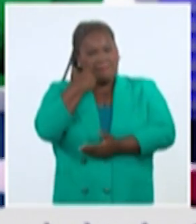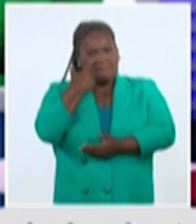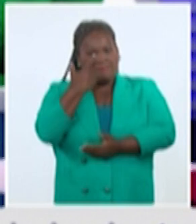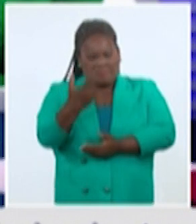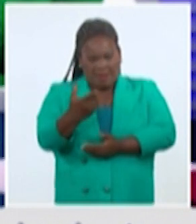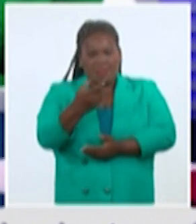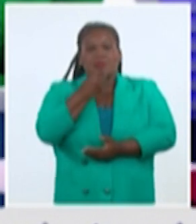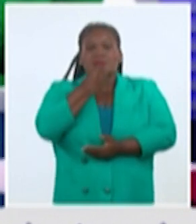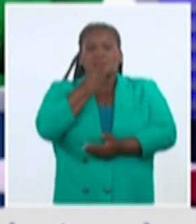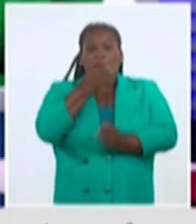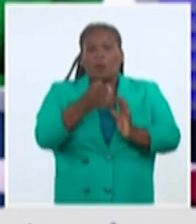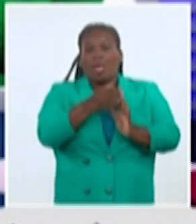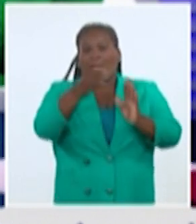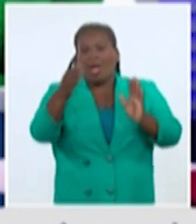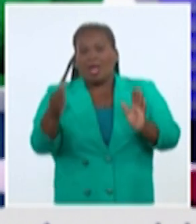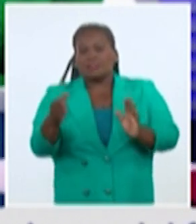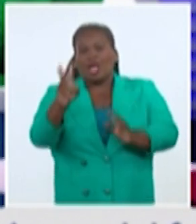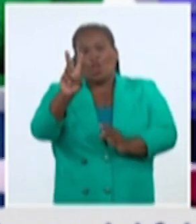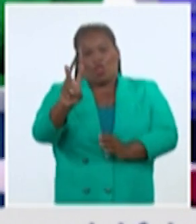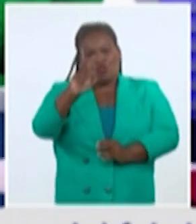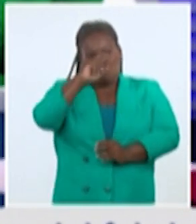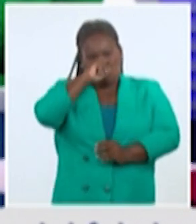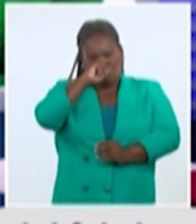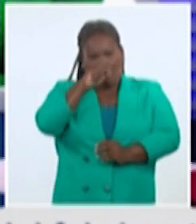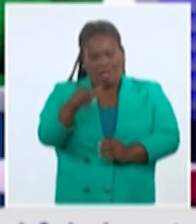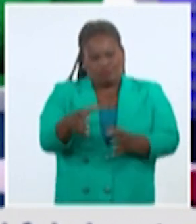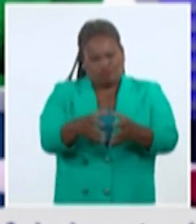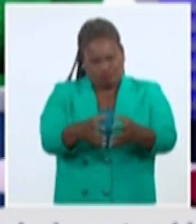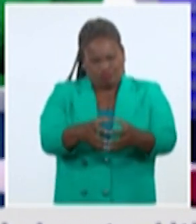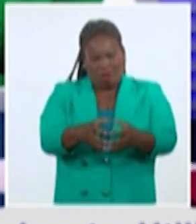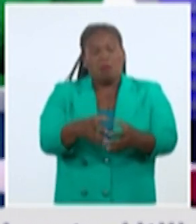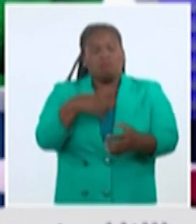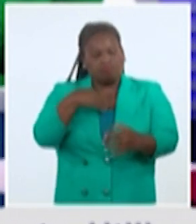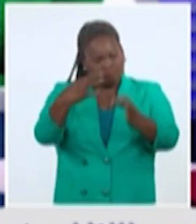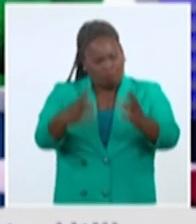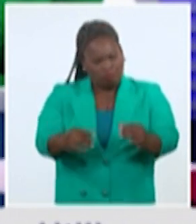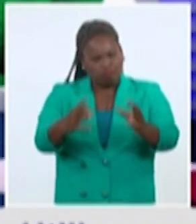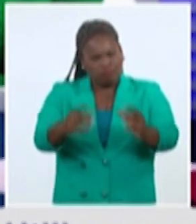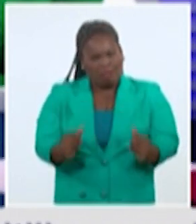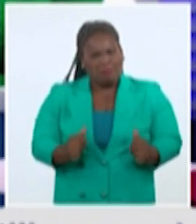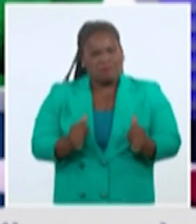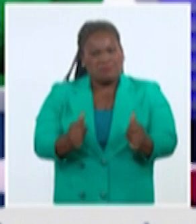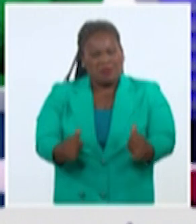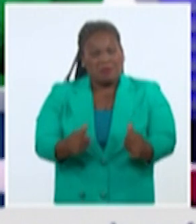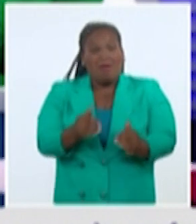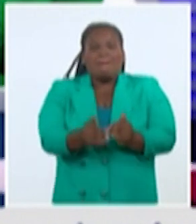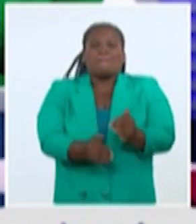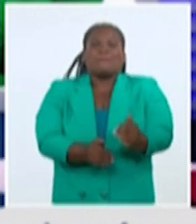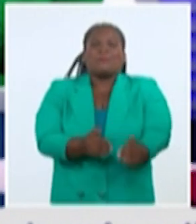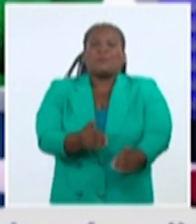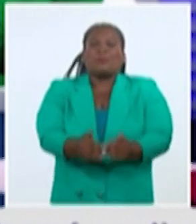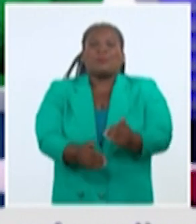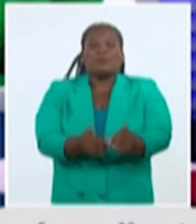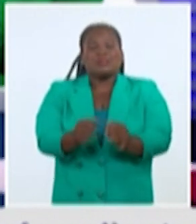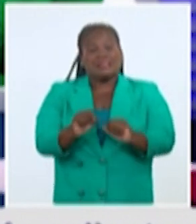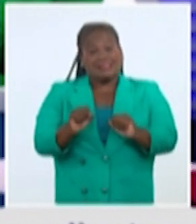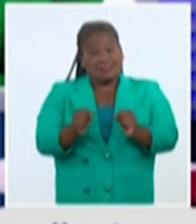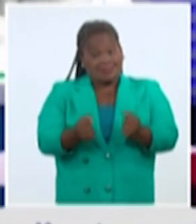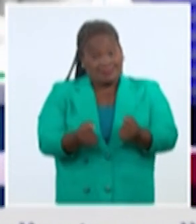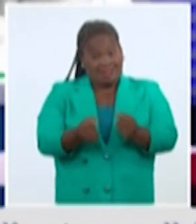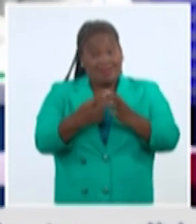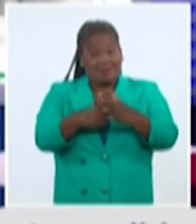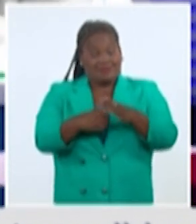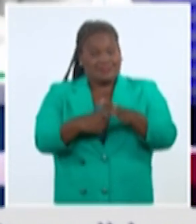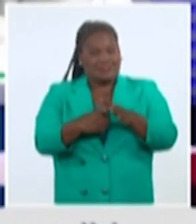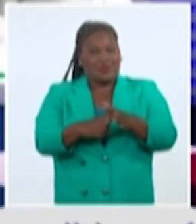hasta los 2 años, que esperamos que sí, porque están obteniendo muy buenos resultados, aunque tú sabes que eso es un proceso bien riguroso de revisión y análisis.